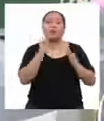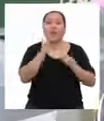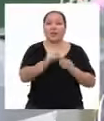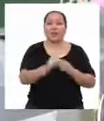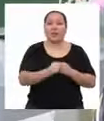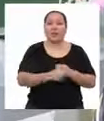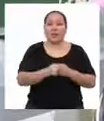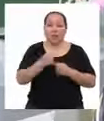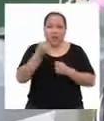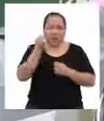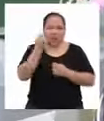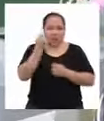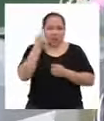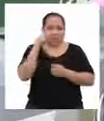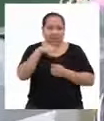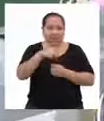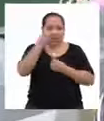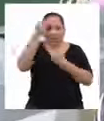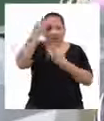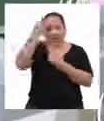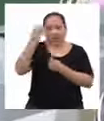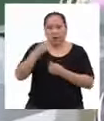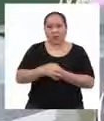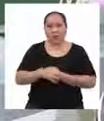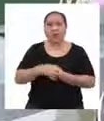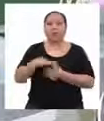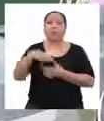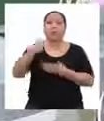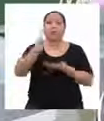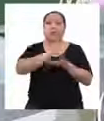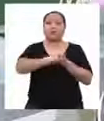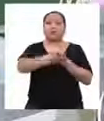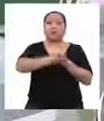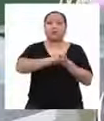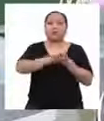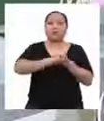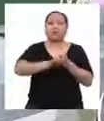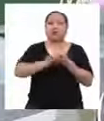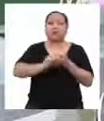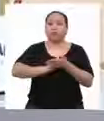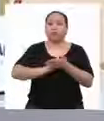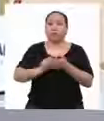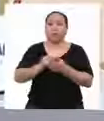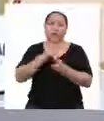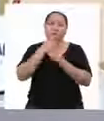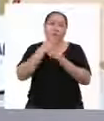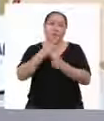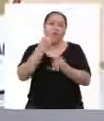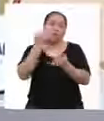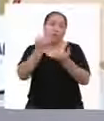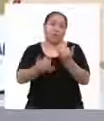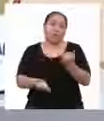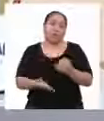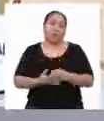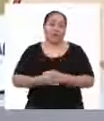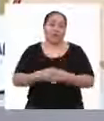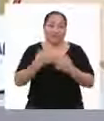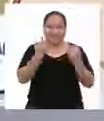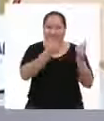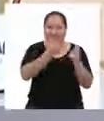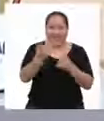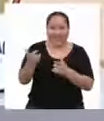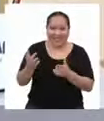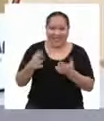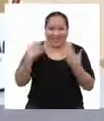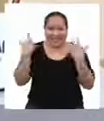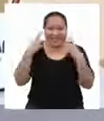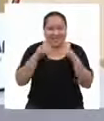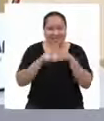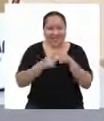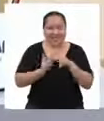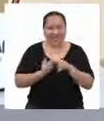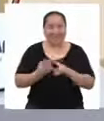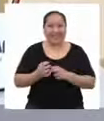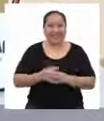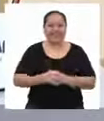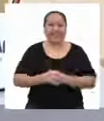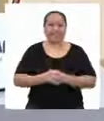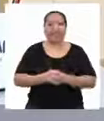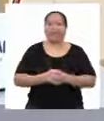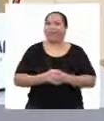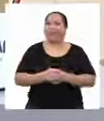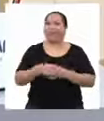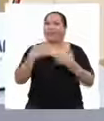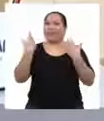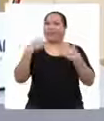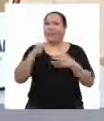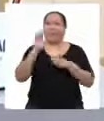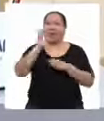la información obtenida y redactar unas buenas conclusiones. ¿Listos y listas para empezar? Esperen